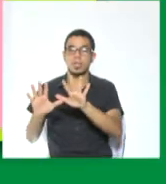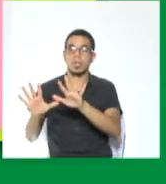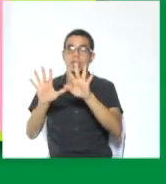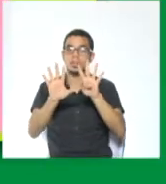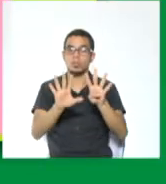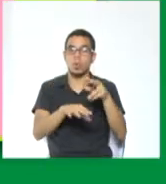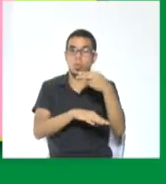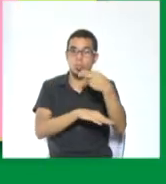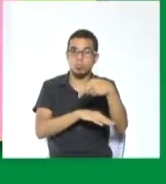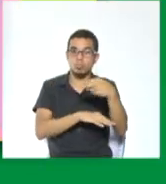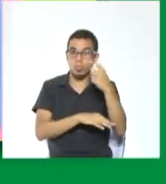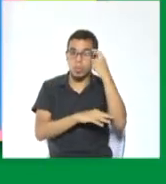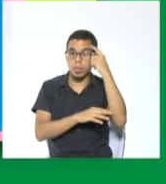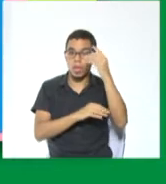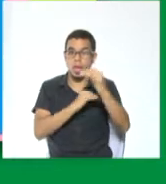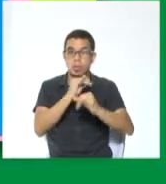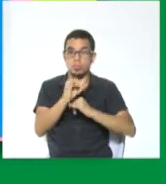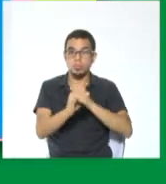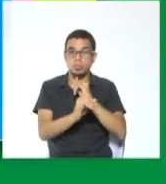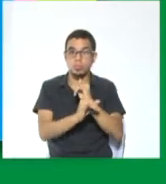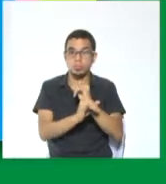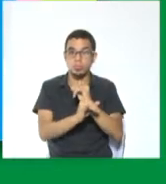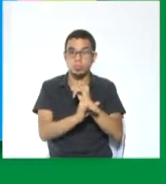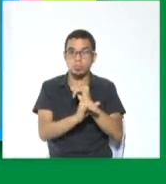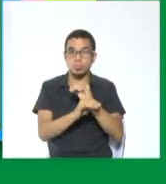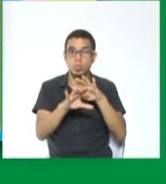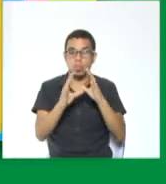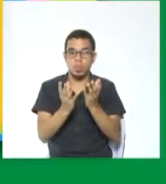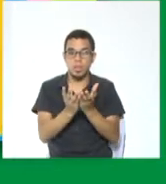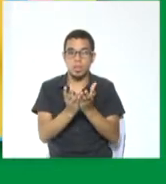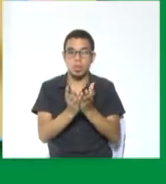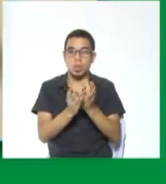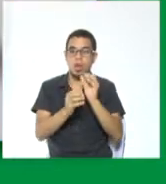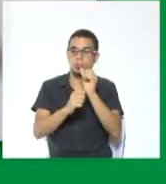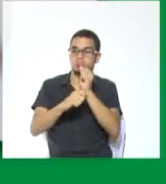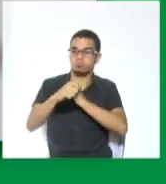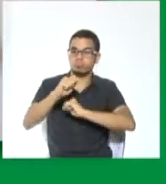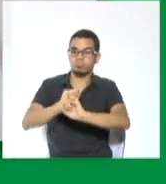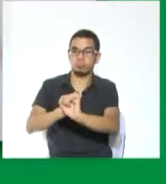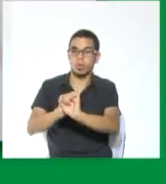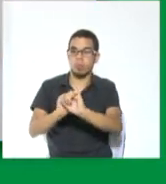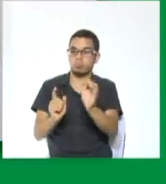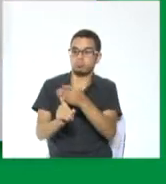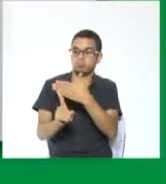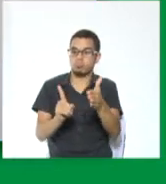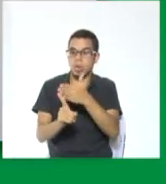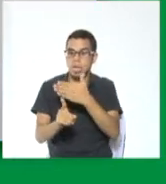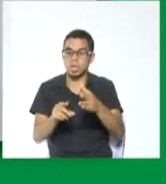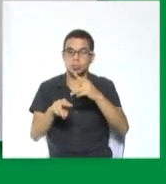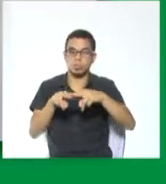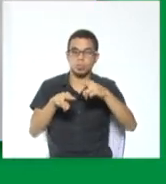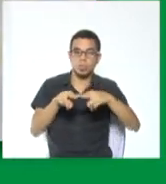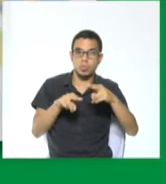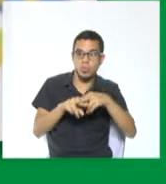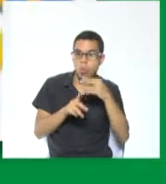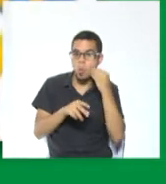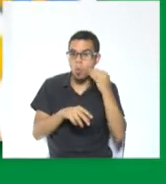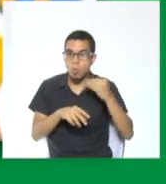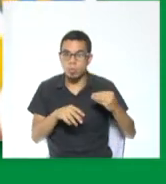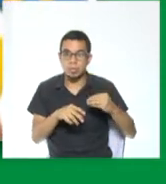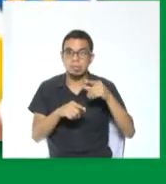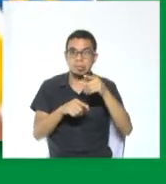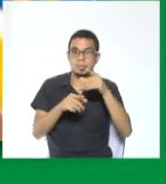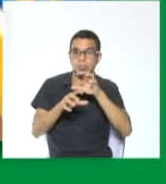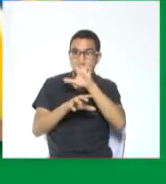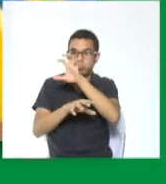19 de noviembre, Día Mundial para la Prevención del Abuso contra los Niños. El abuso y maltrato infantil es un problema que afecta a